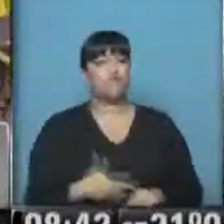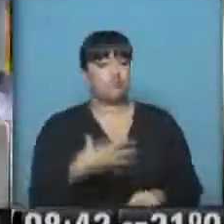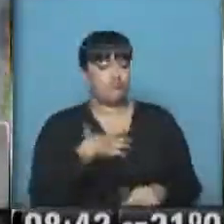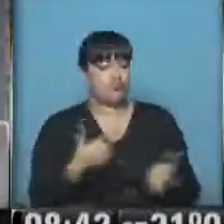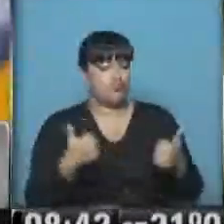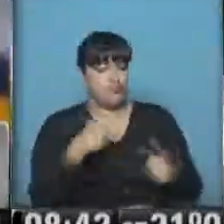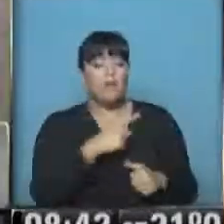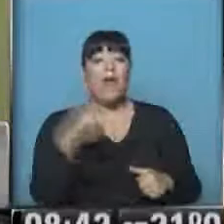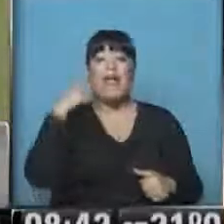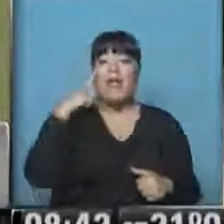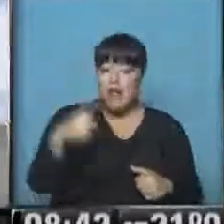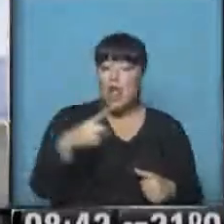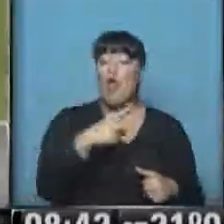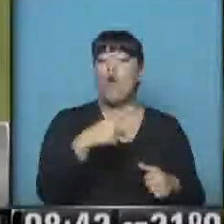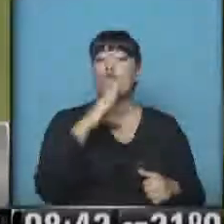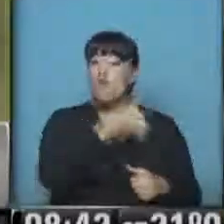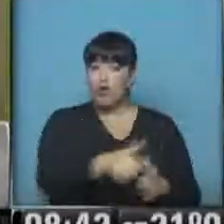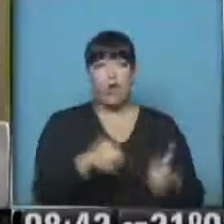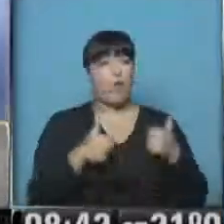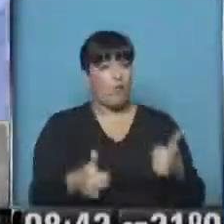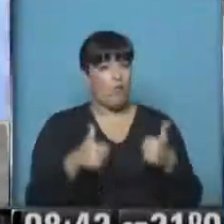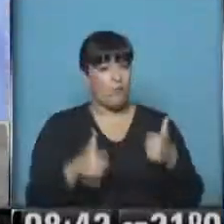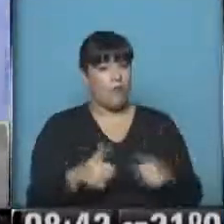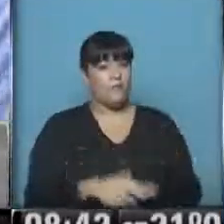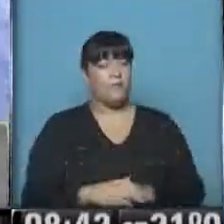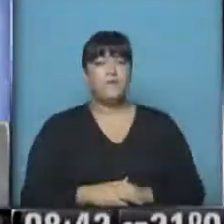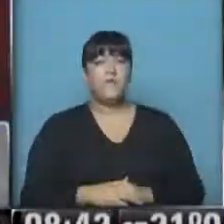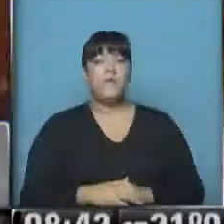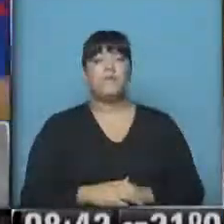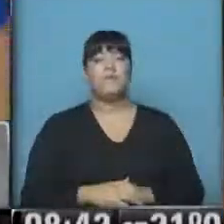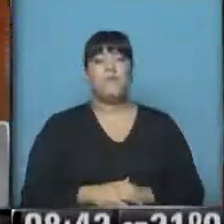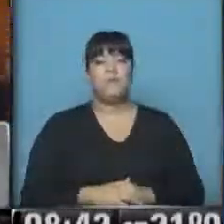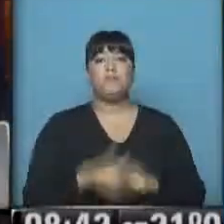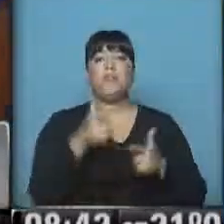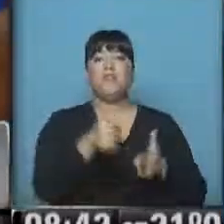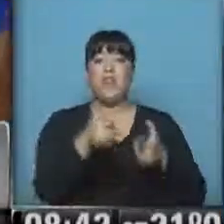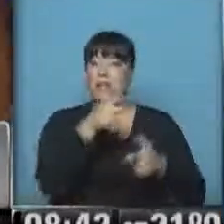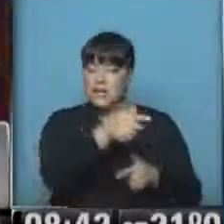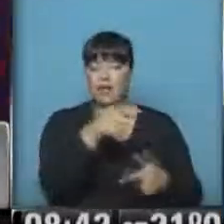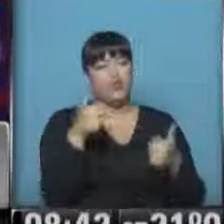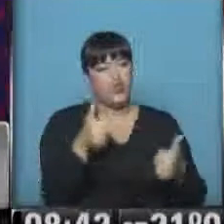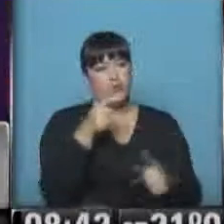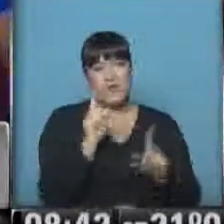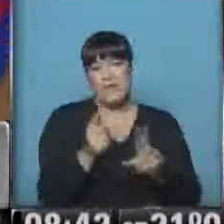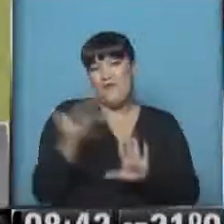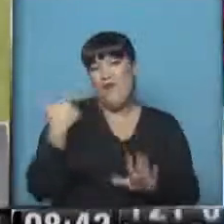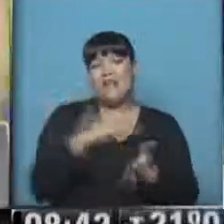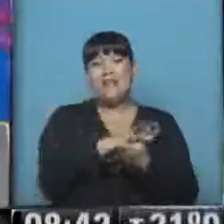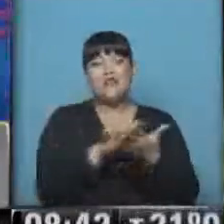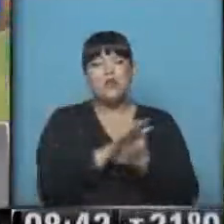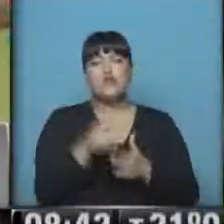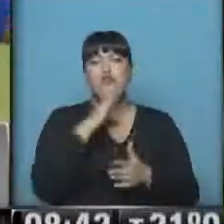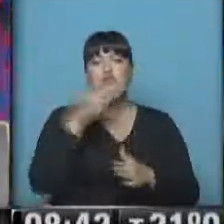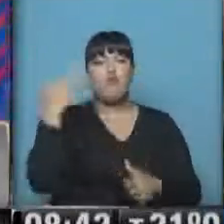que está funcionando muy, pero muy bien la delantera de Boca. Mm. Concretando aquellas situaciones que Boca en otro